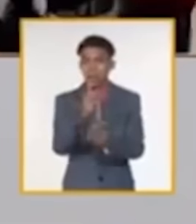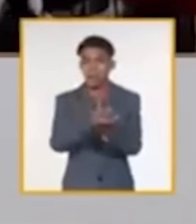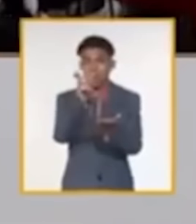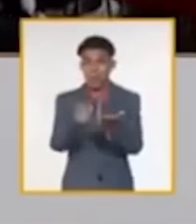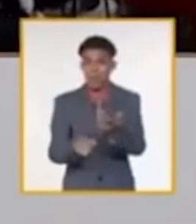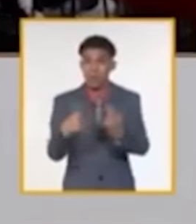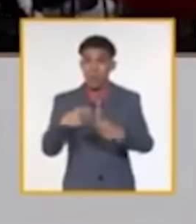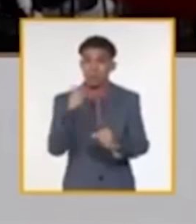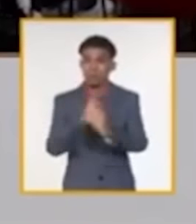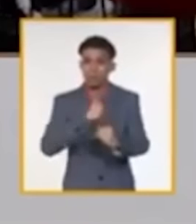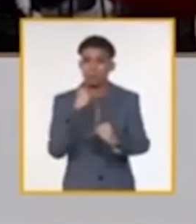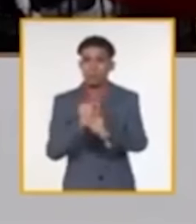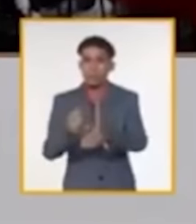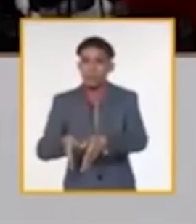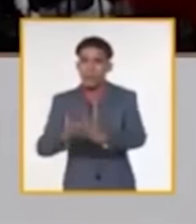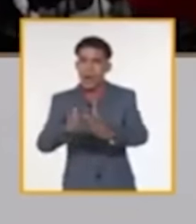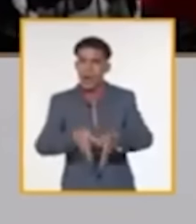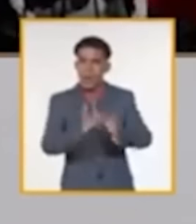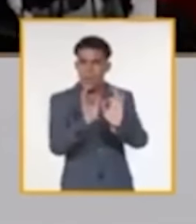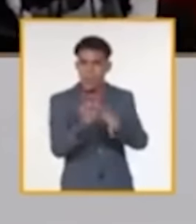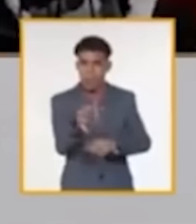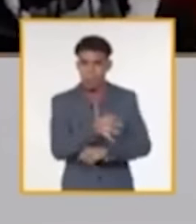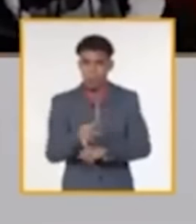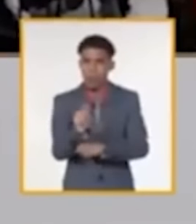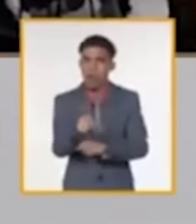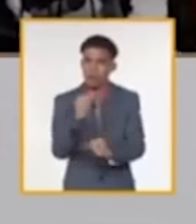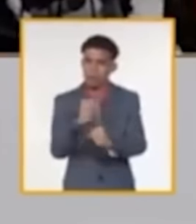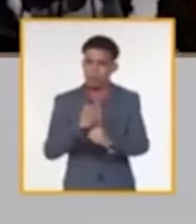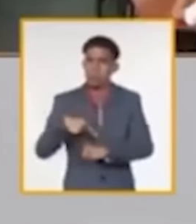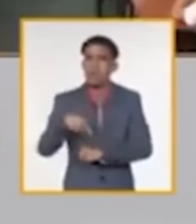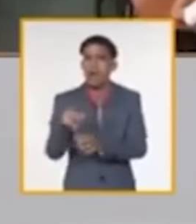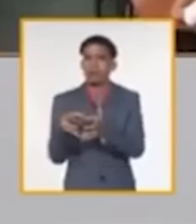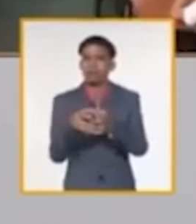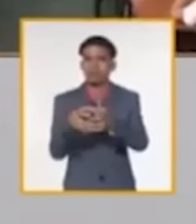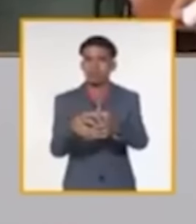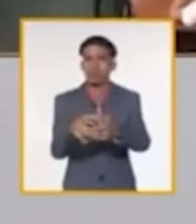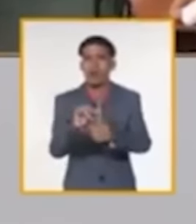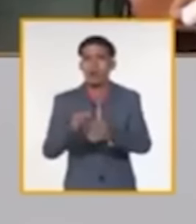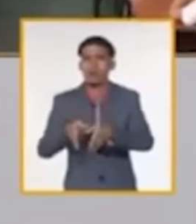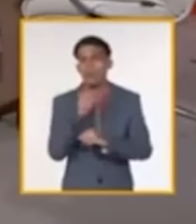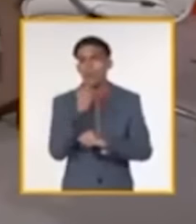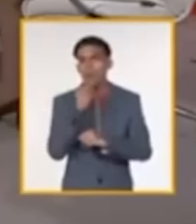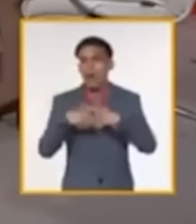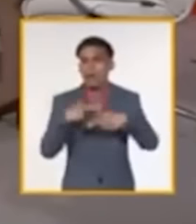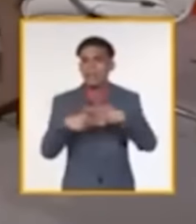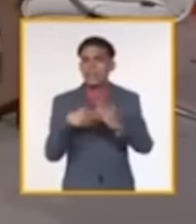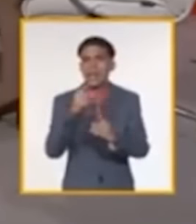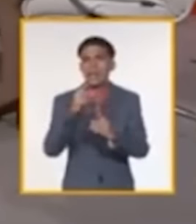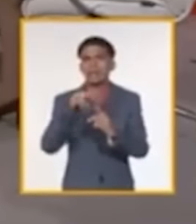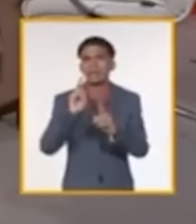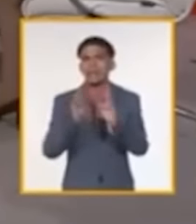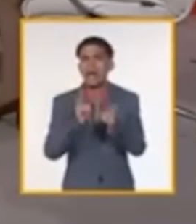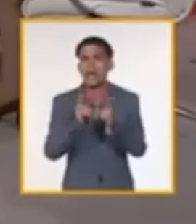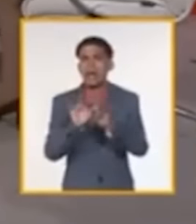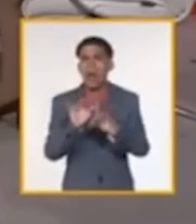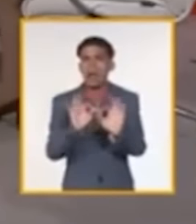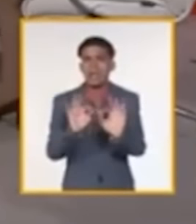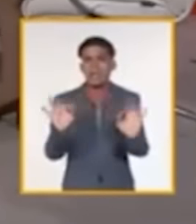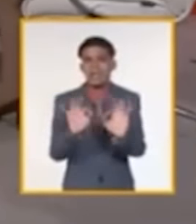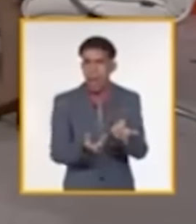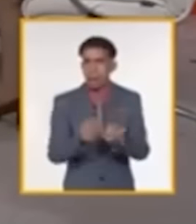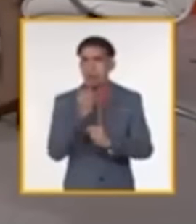de trabajar en los organopónicos del propio municipio, va a estar vinculado a tarjas, a monumentos, puede ser tarea de higienización, pueden